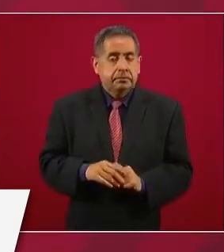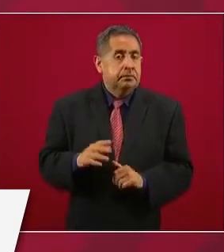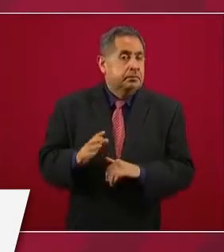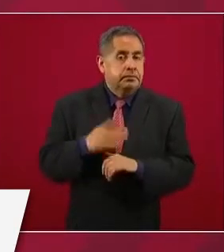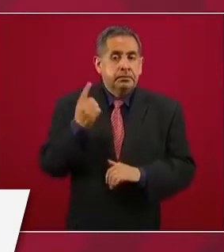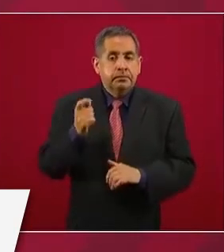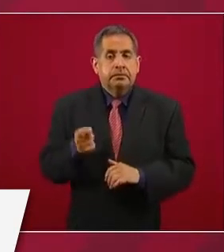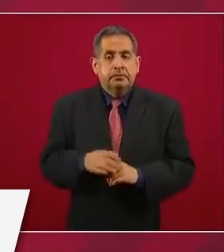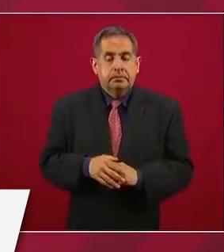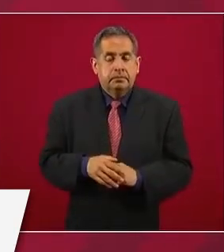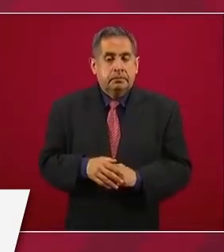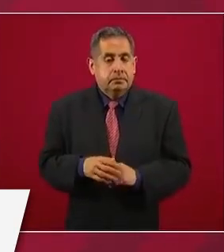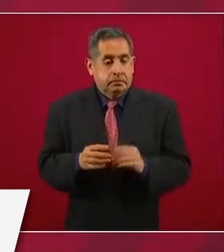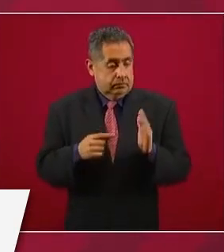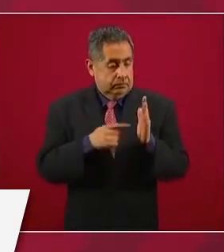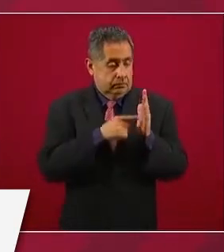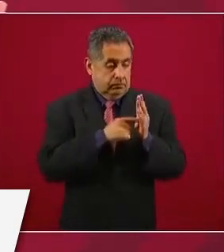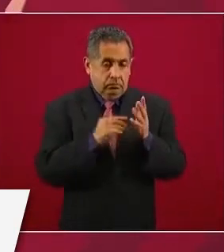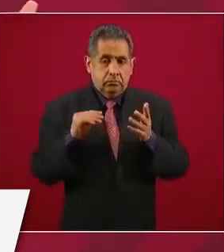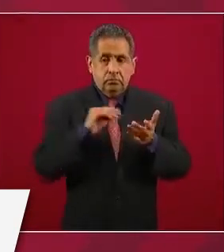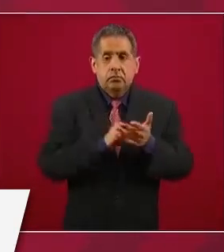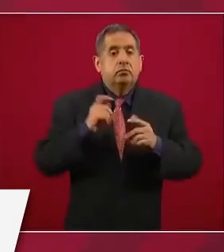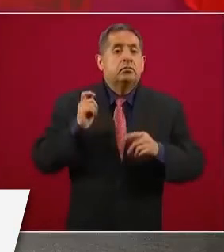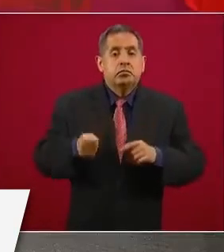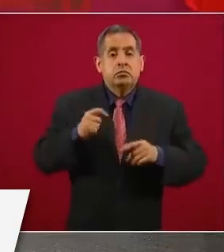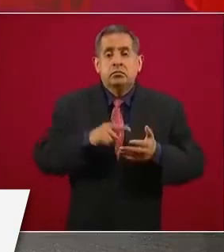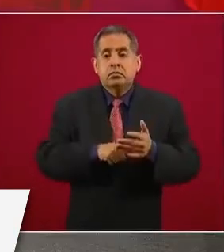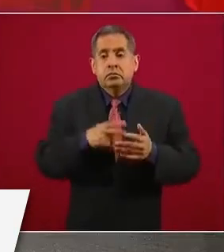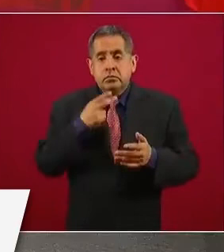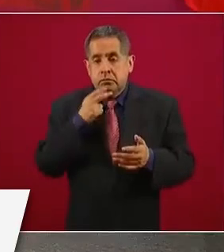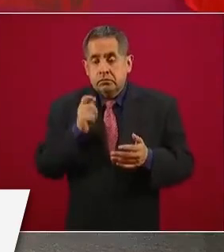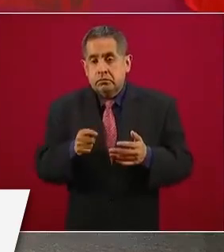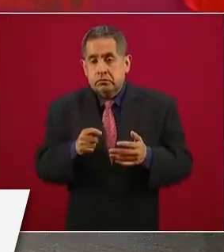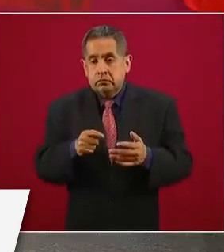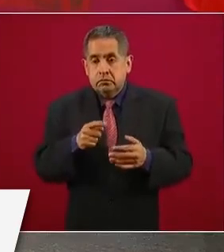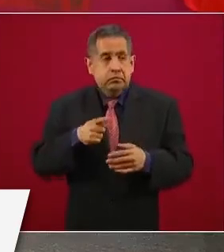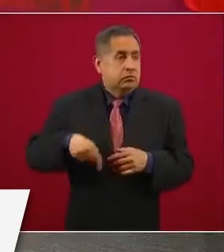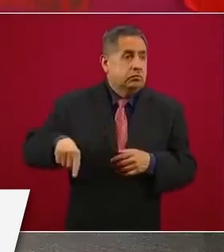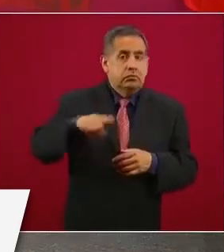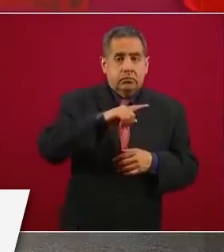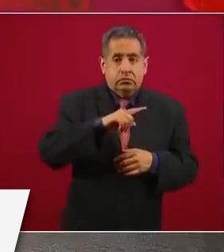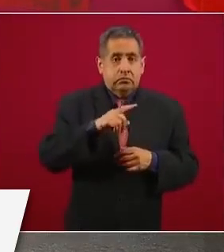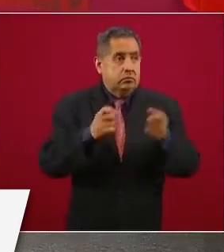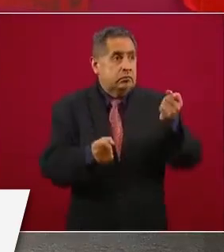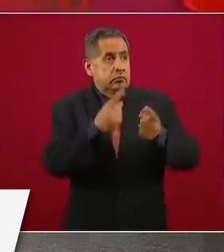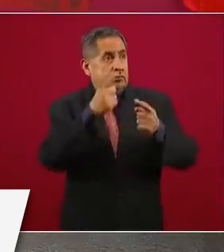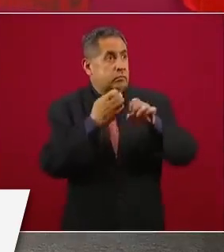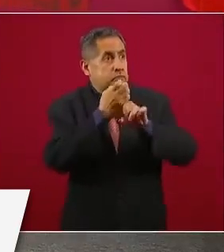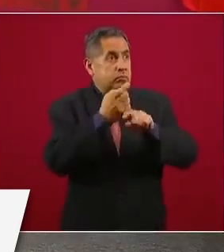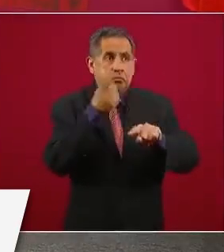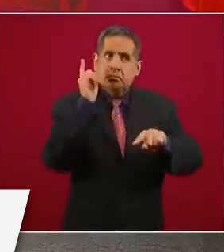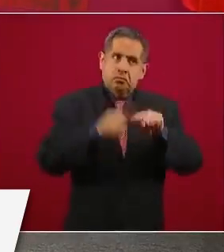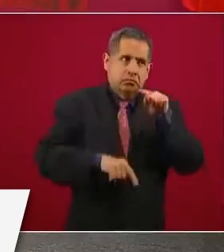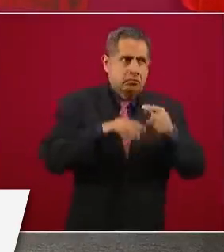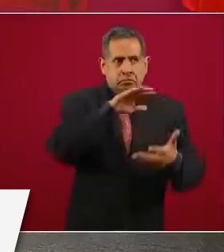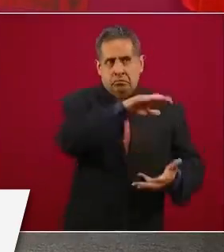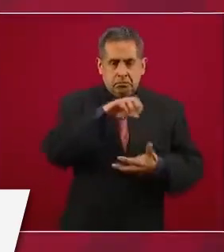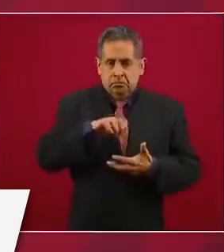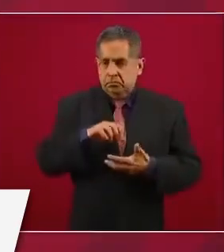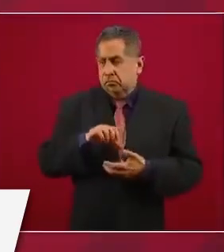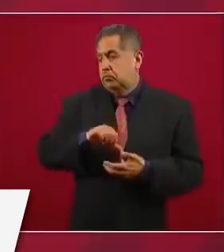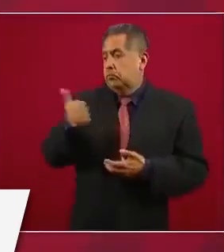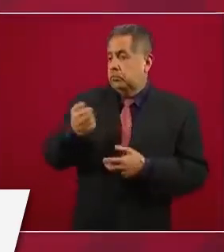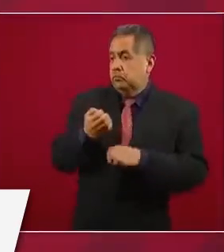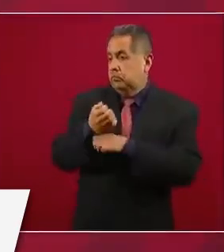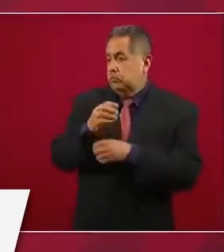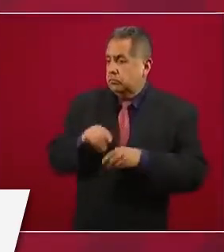Porque la nueva fórmula significó quitarle participaciones a unos estados y darles más